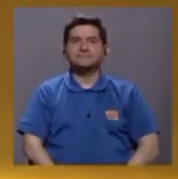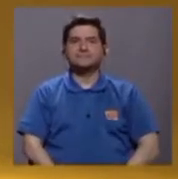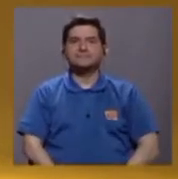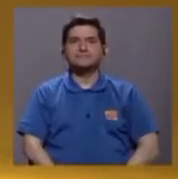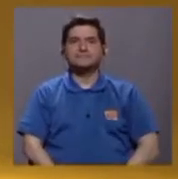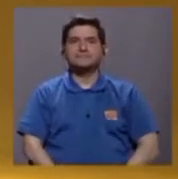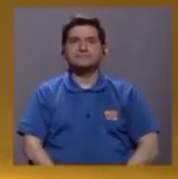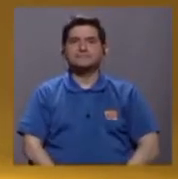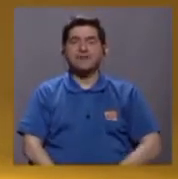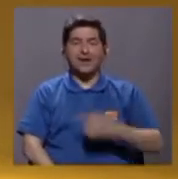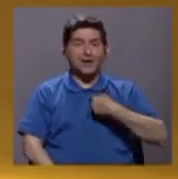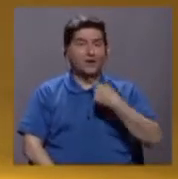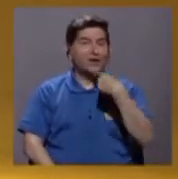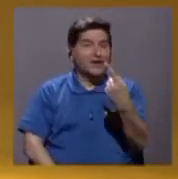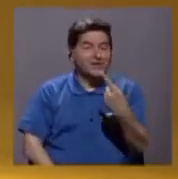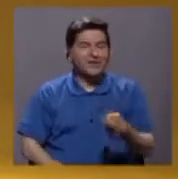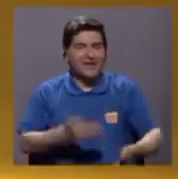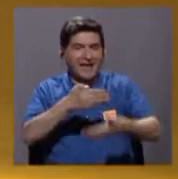Lo que dije